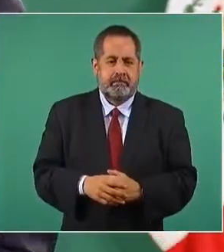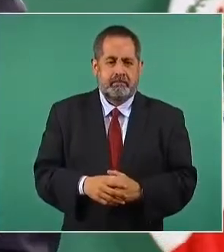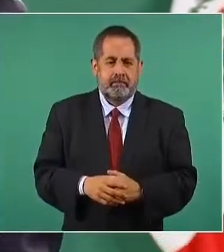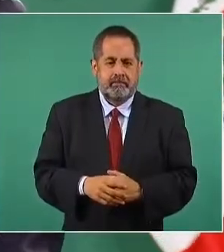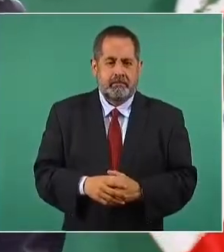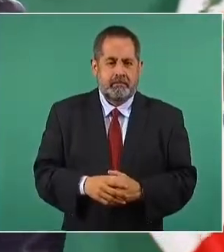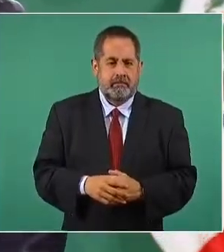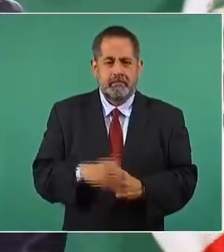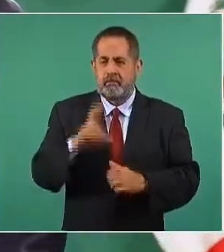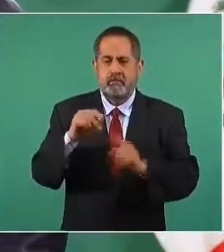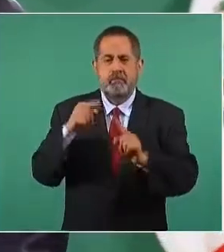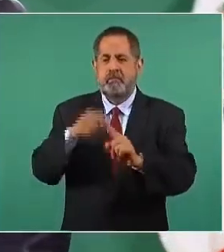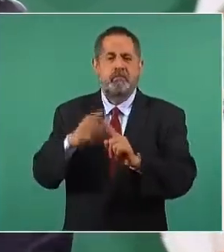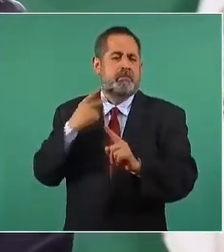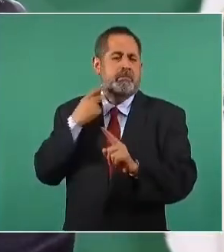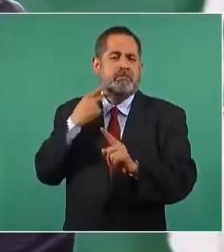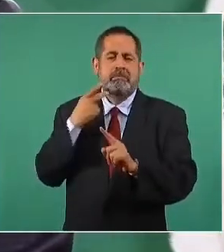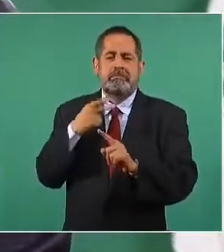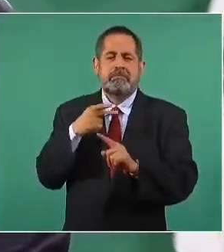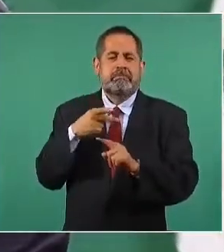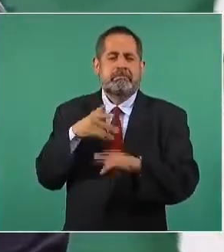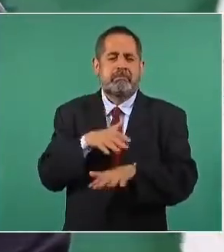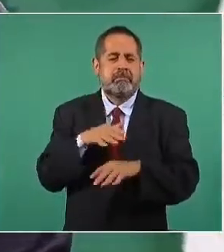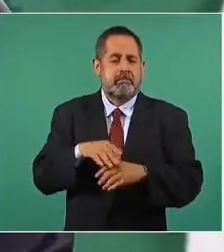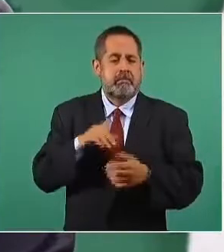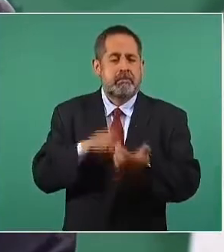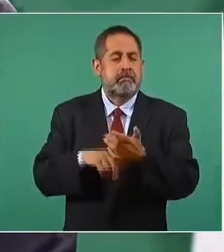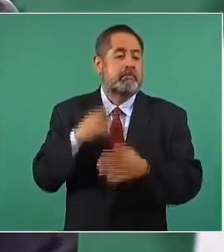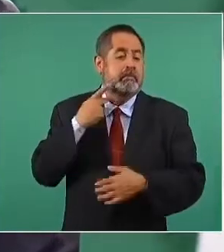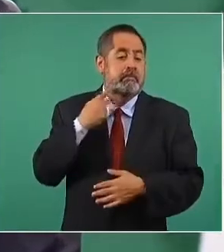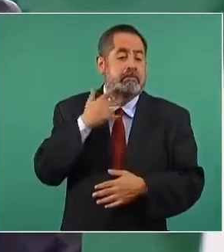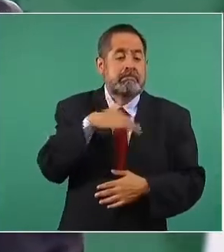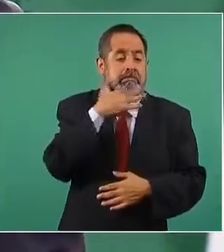No es política ser corrupto,